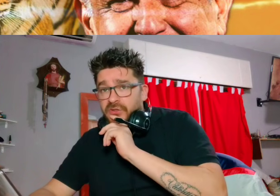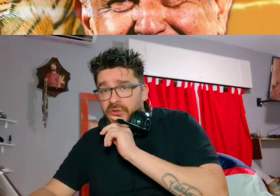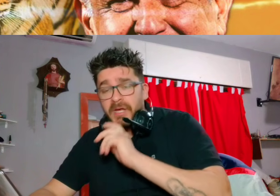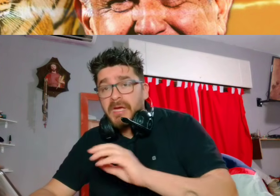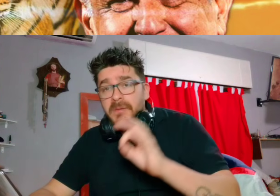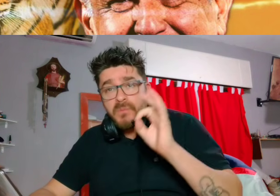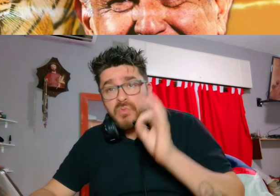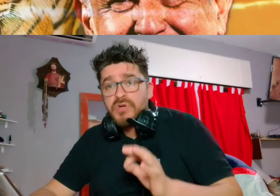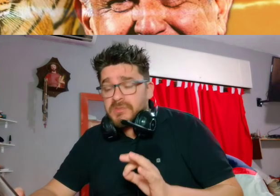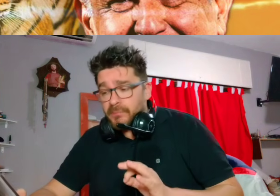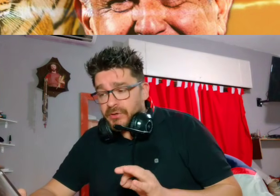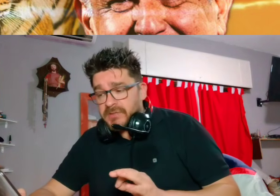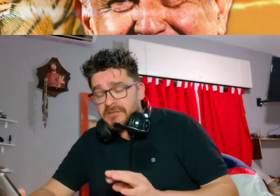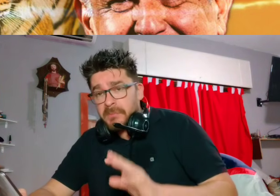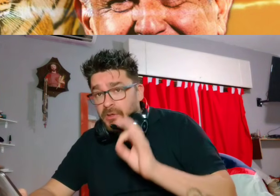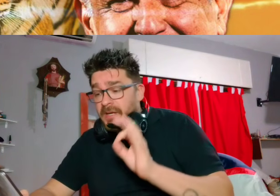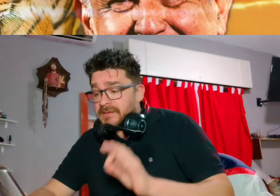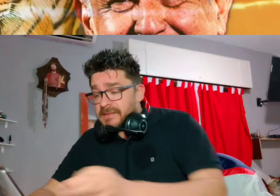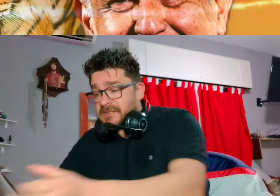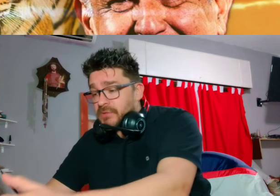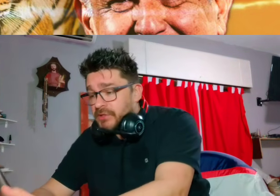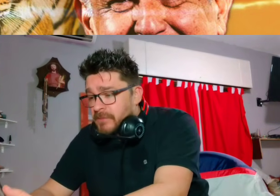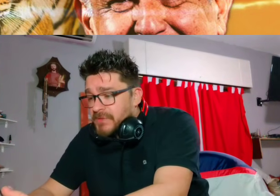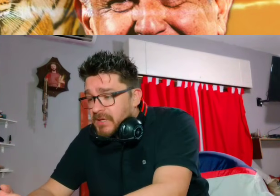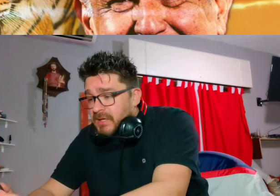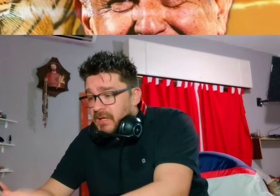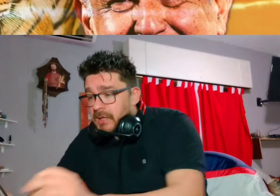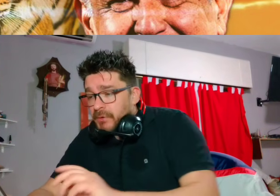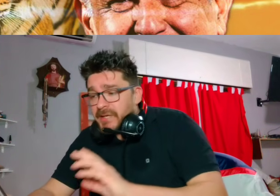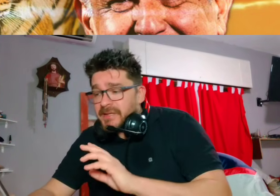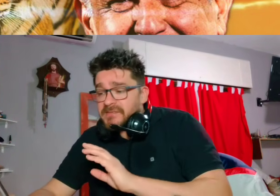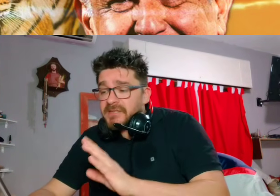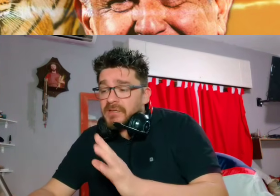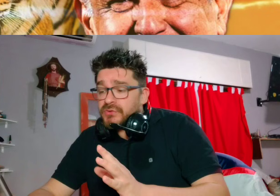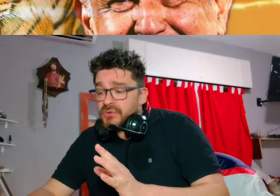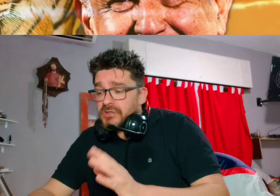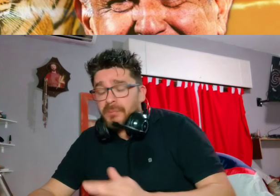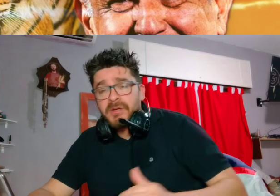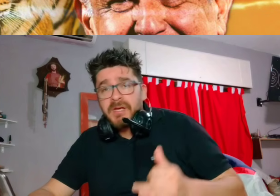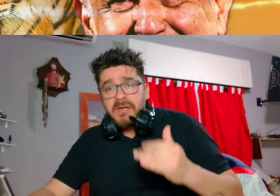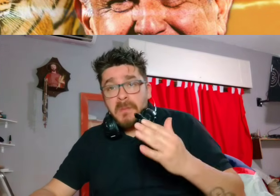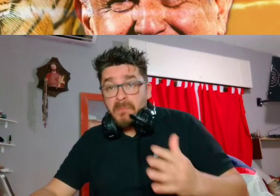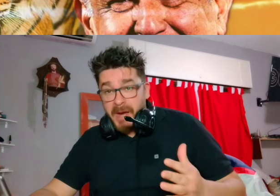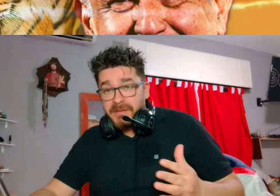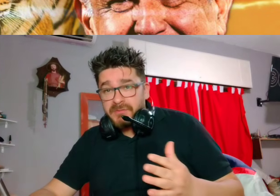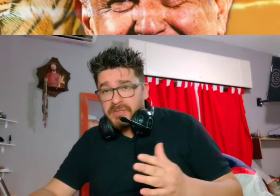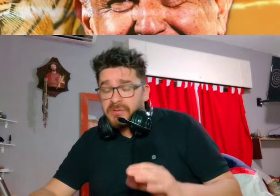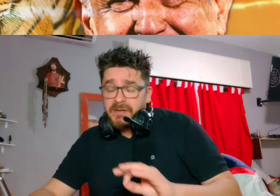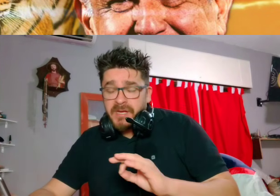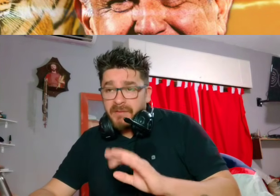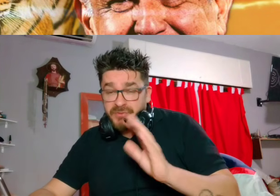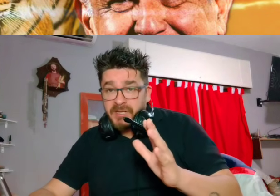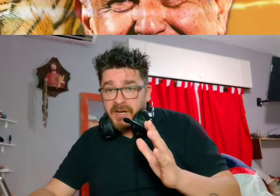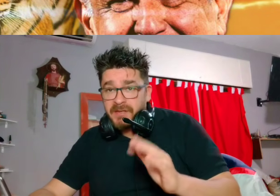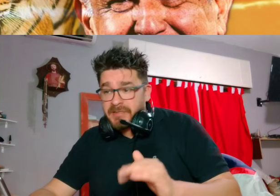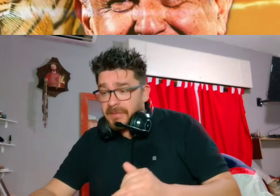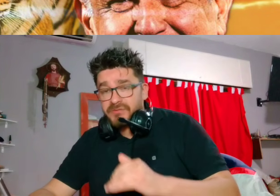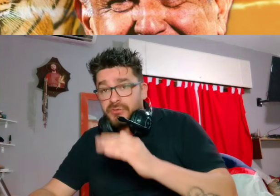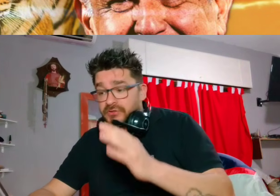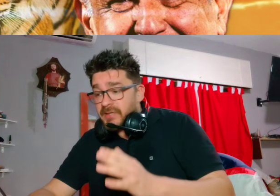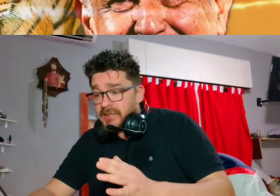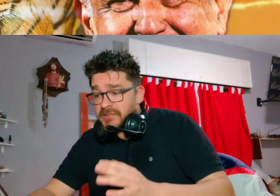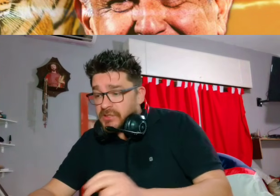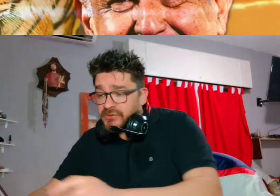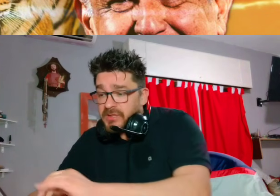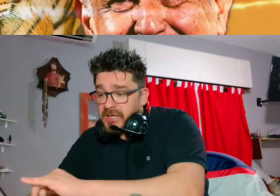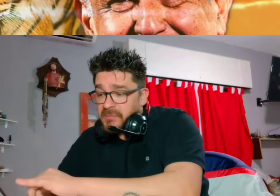yacimiento en Sonora es muy importante, pero grandísimo, ¿no? ¿Por qué les decía Estados Unidos? Porque Biden tiene una idea fija del